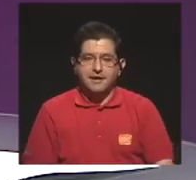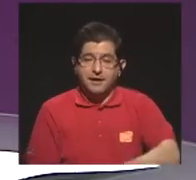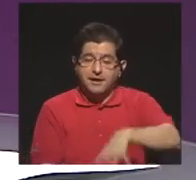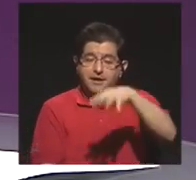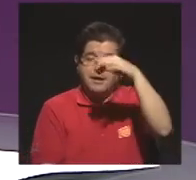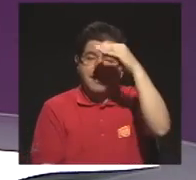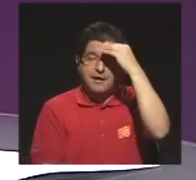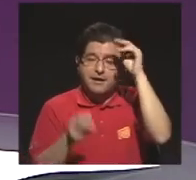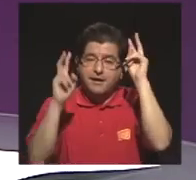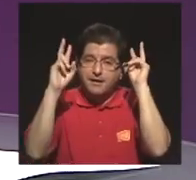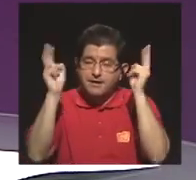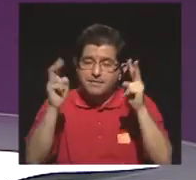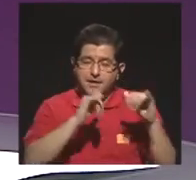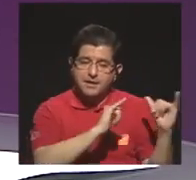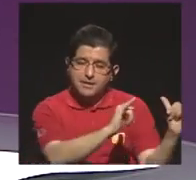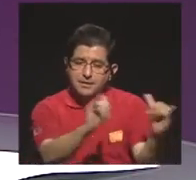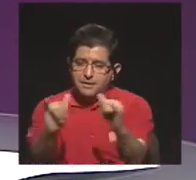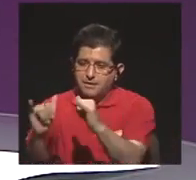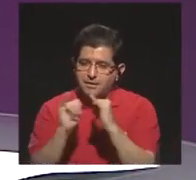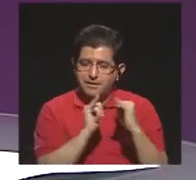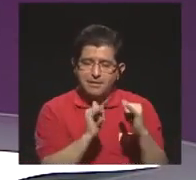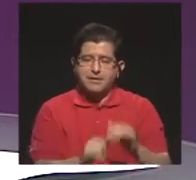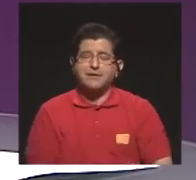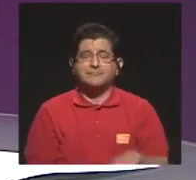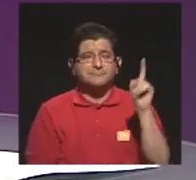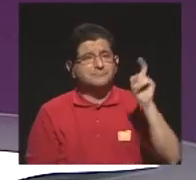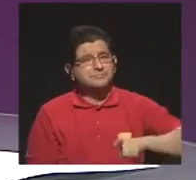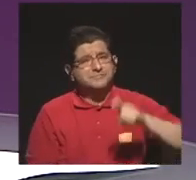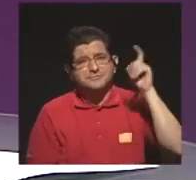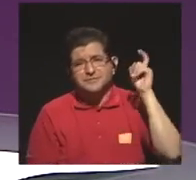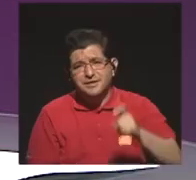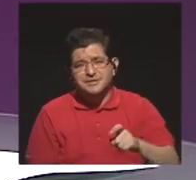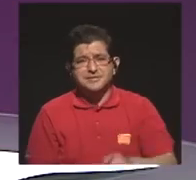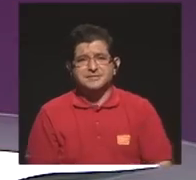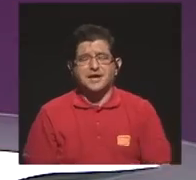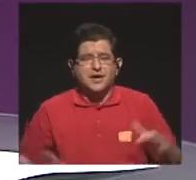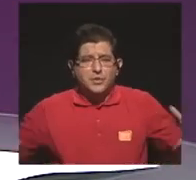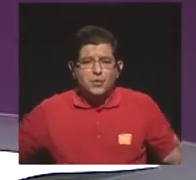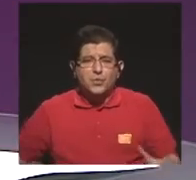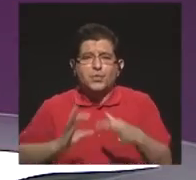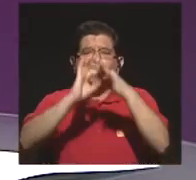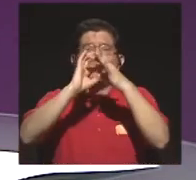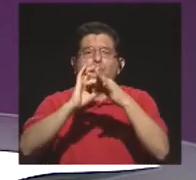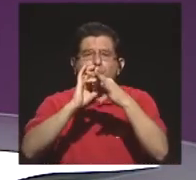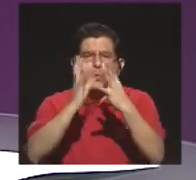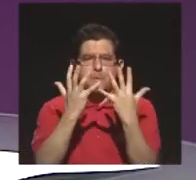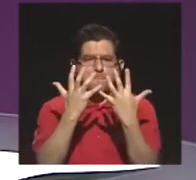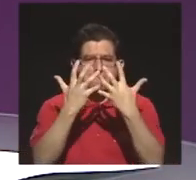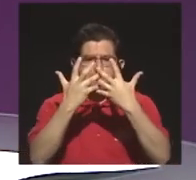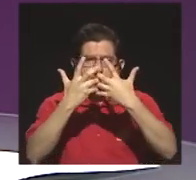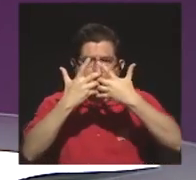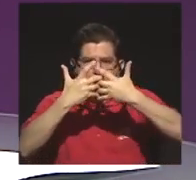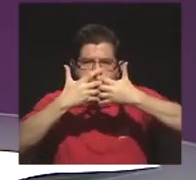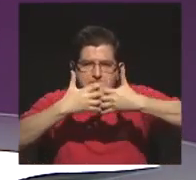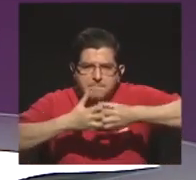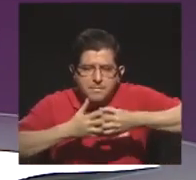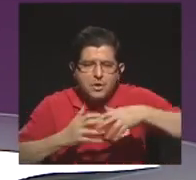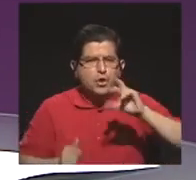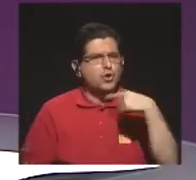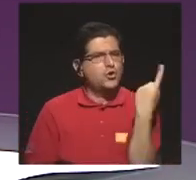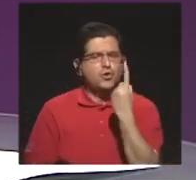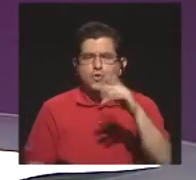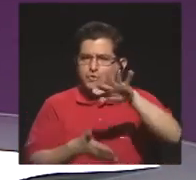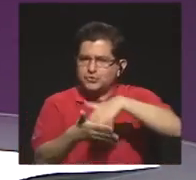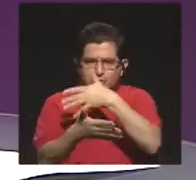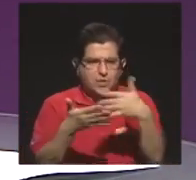aprender que hay temas comunes que tenemos que ir uniendo, amalgamando, más allá de las agendas de